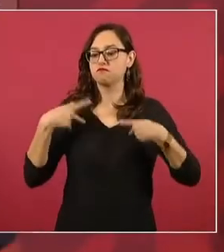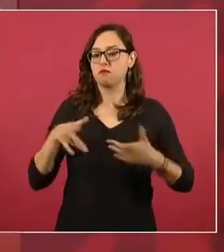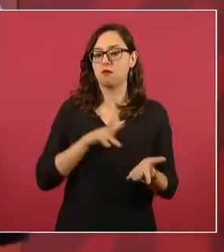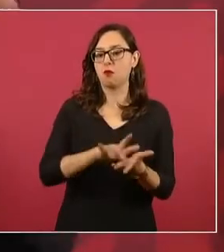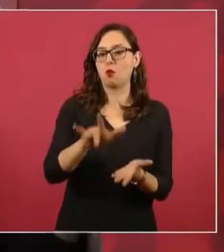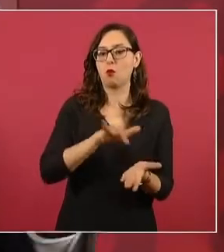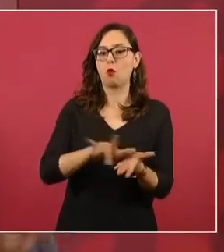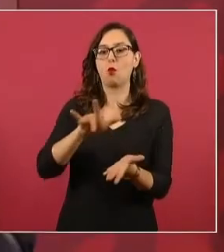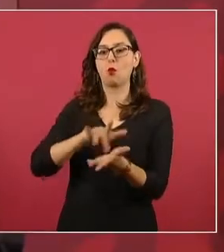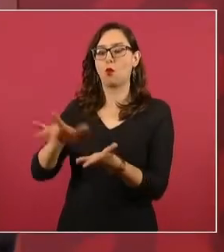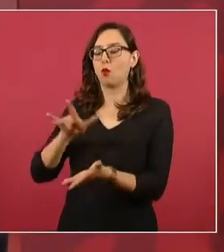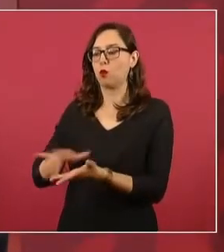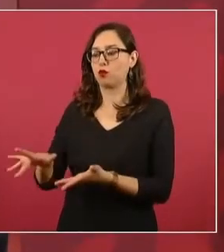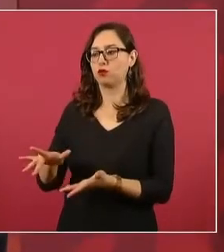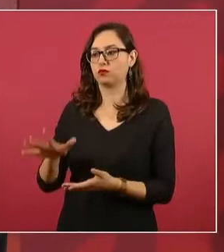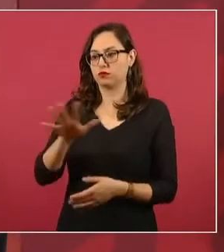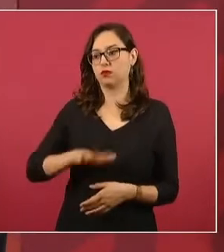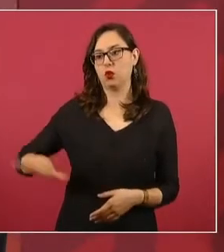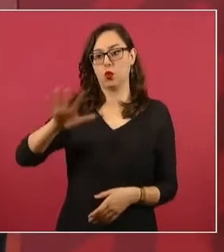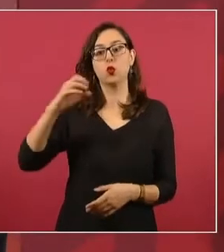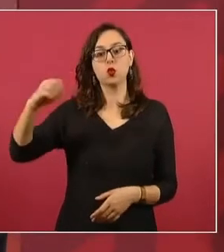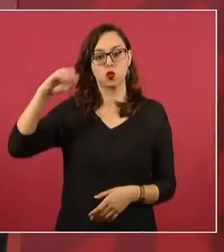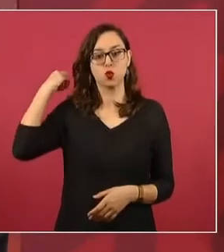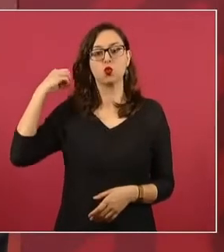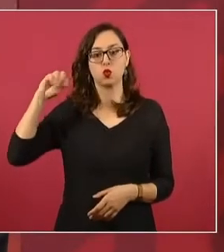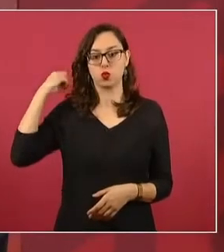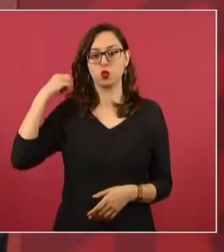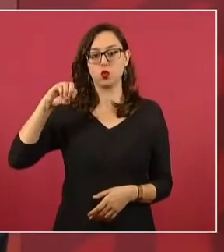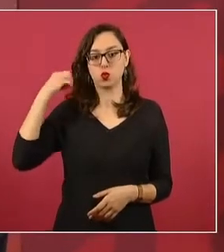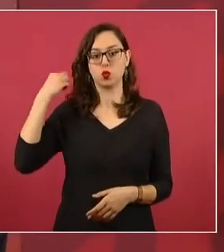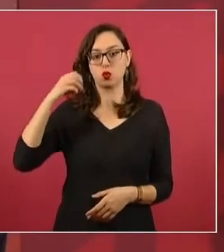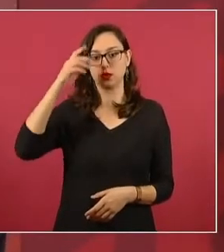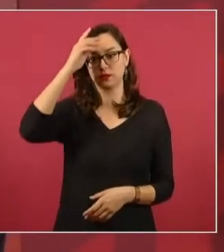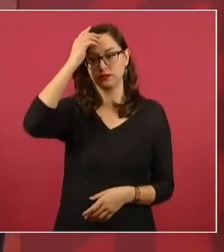para todos los oaxaqueños. O sea,